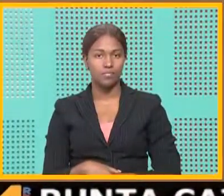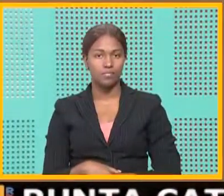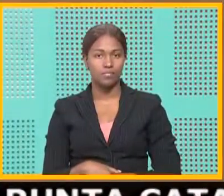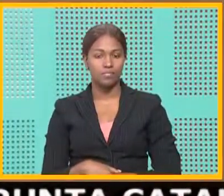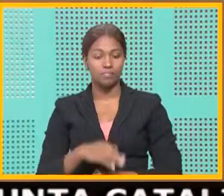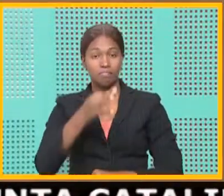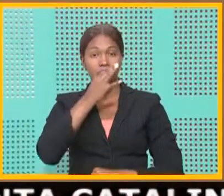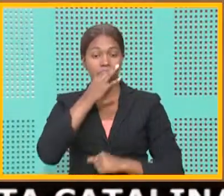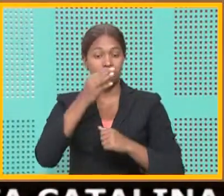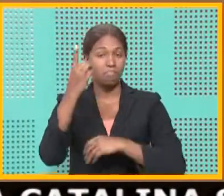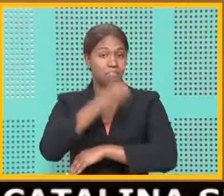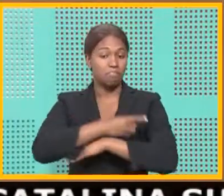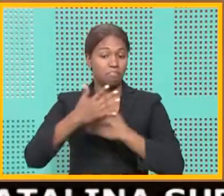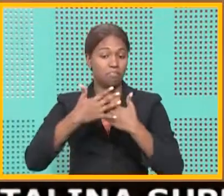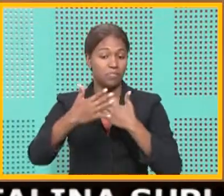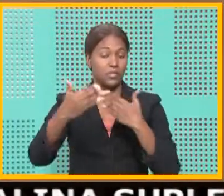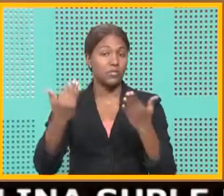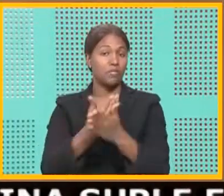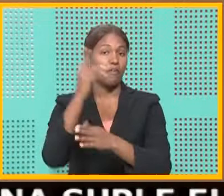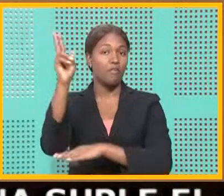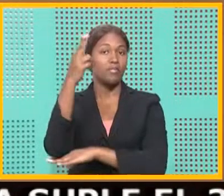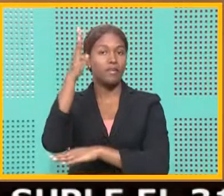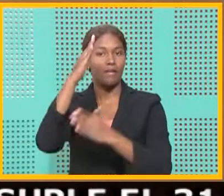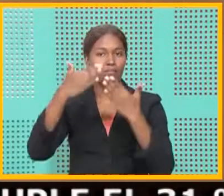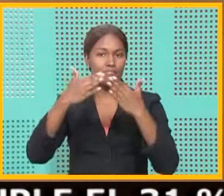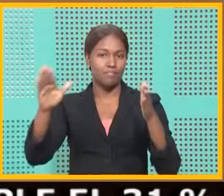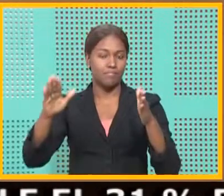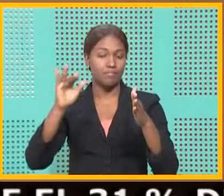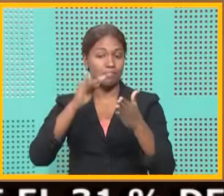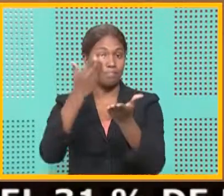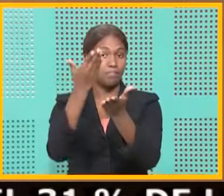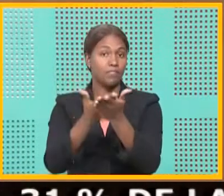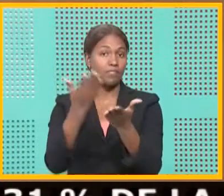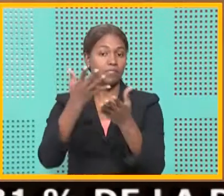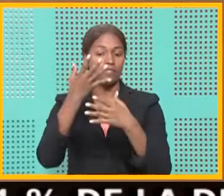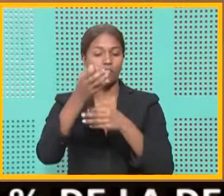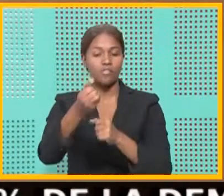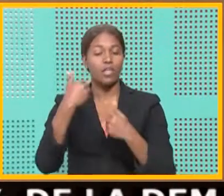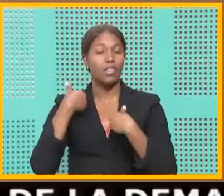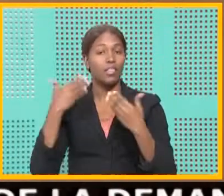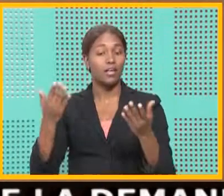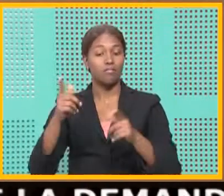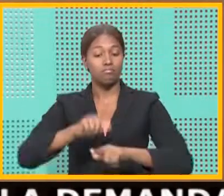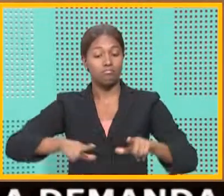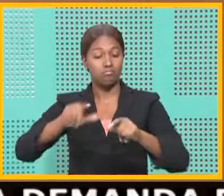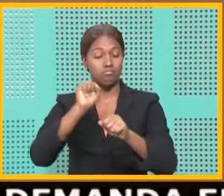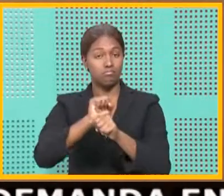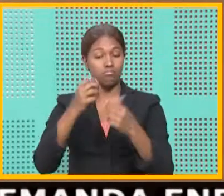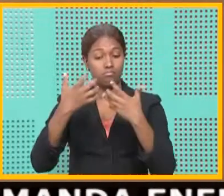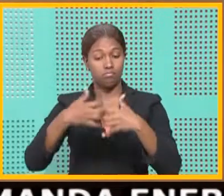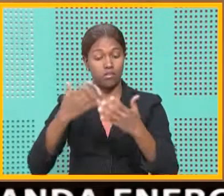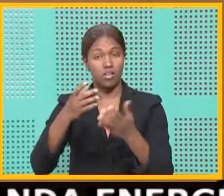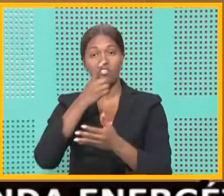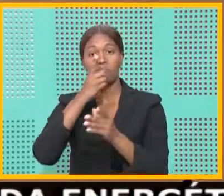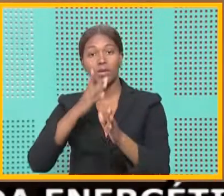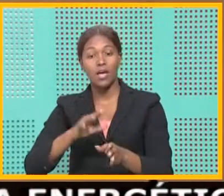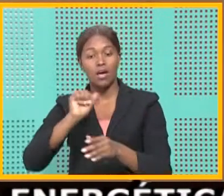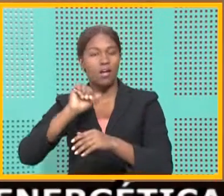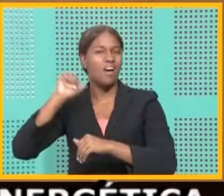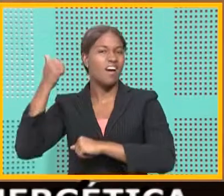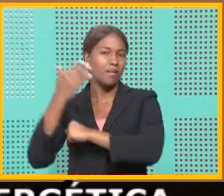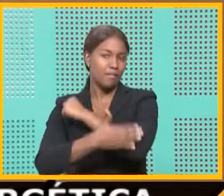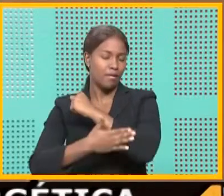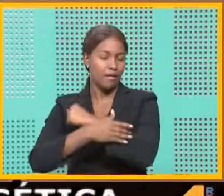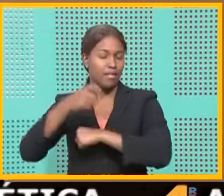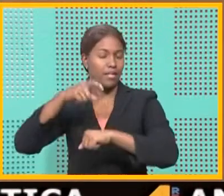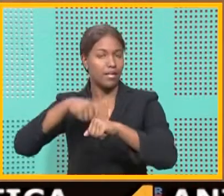En los próximos días, nuevos hoteles serán inaugurados, lo que demuestra la confianza que tiene el sector empresarial, tanto dominicano como extranjero, a